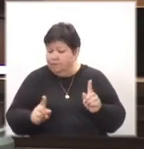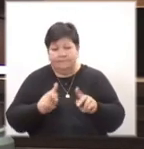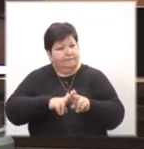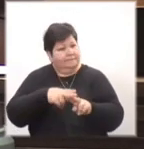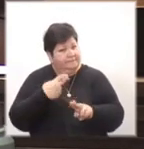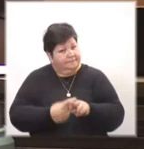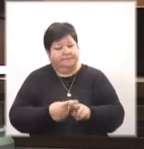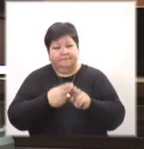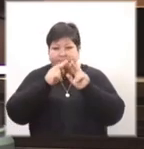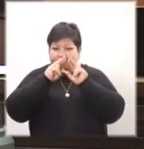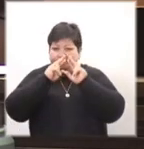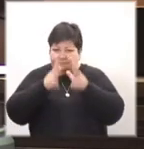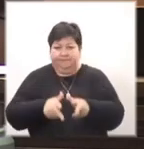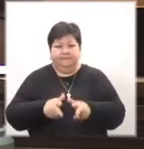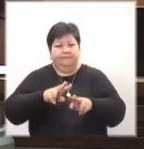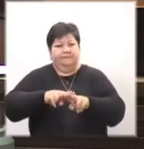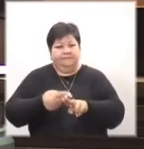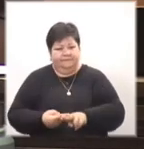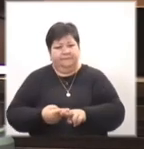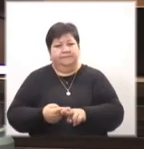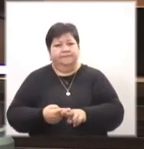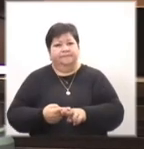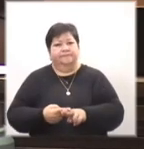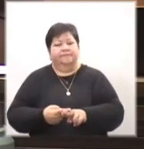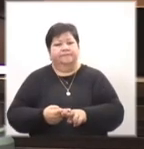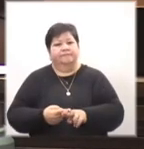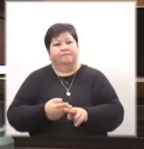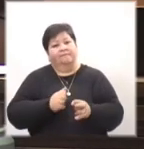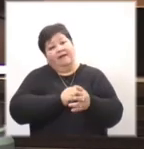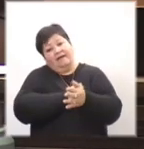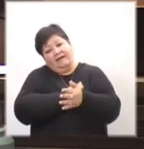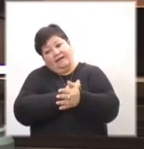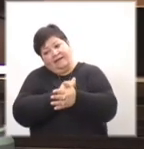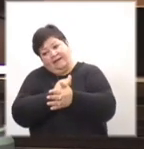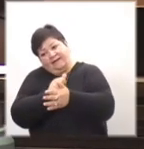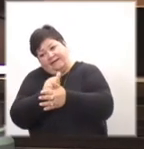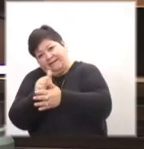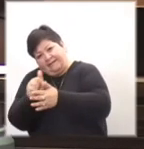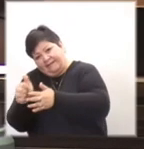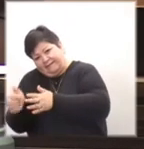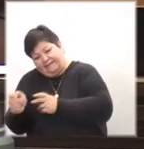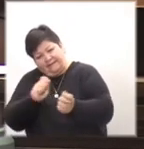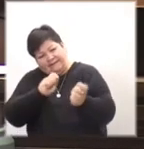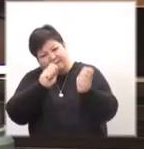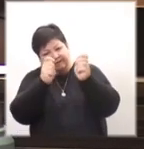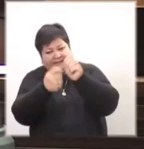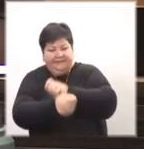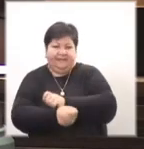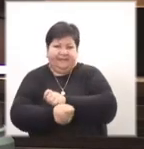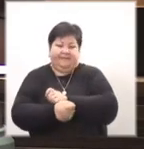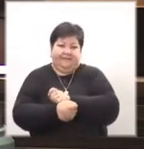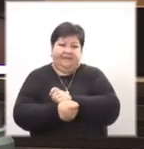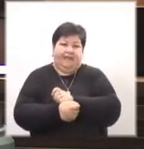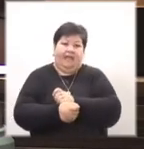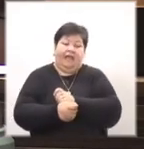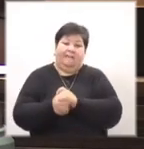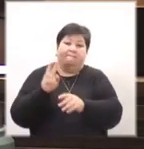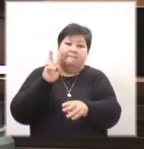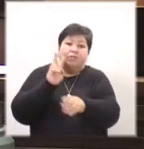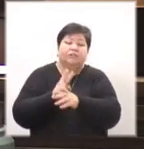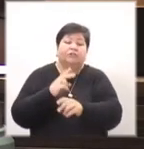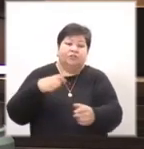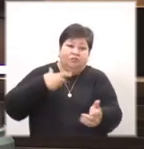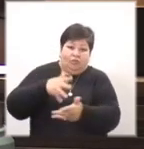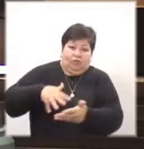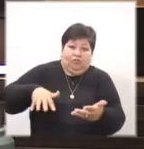repetir. Para transitar hacia una matriz de protección social fortalecida y equilibrada,